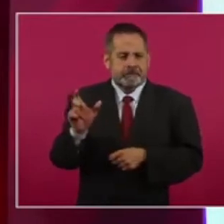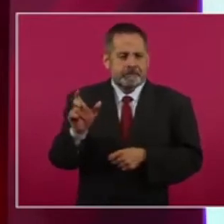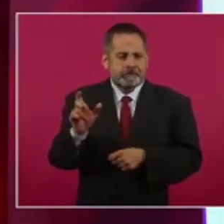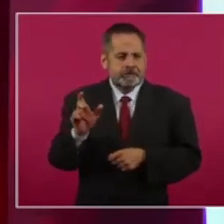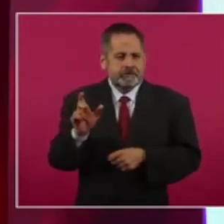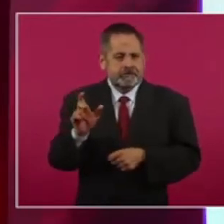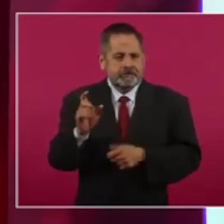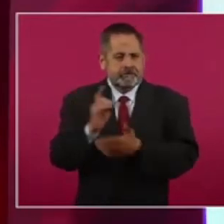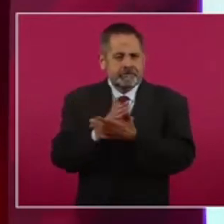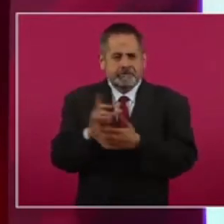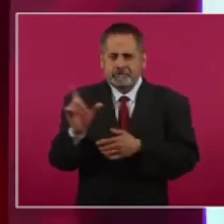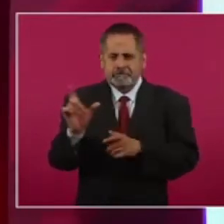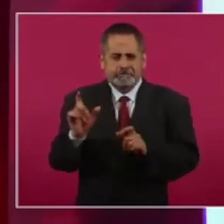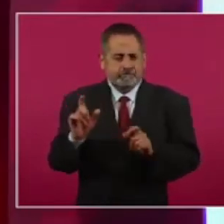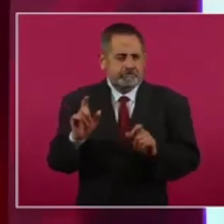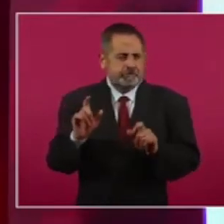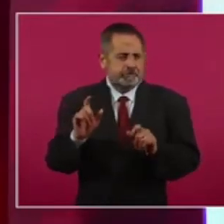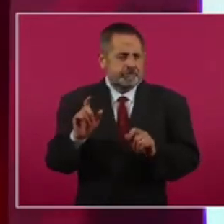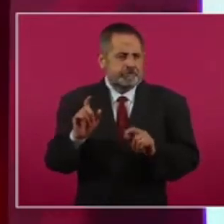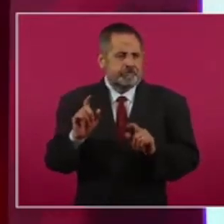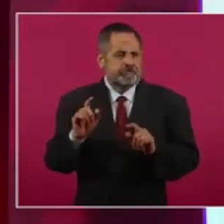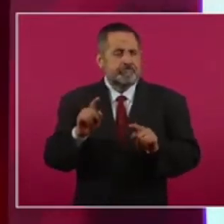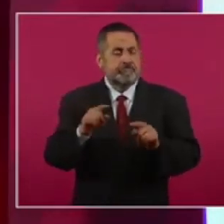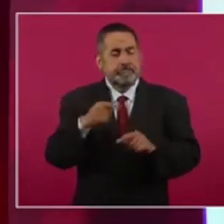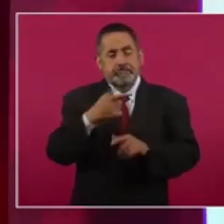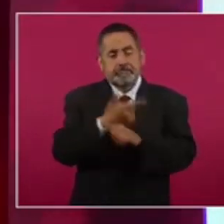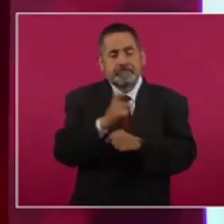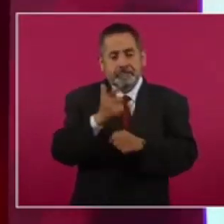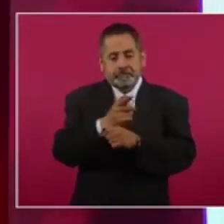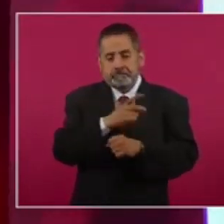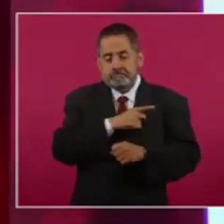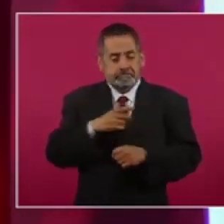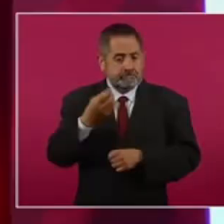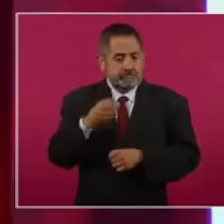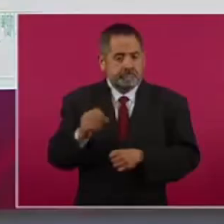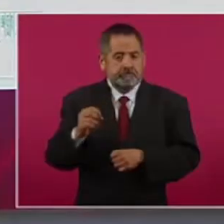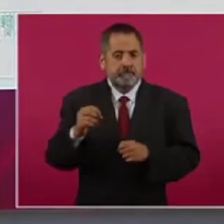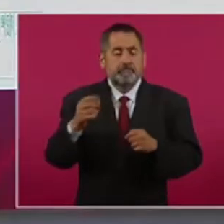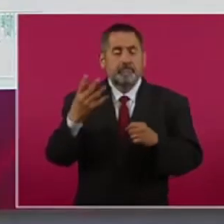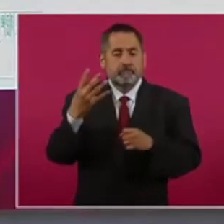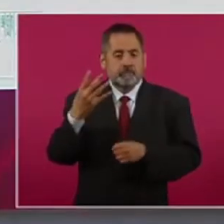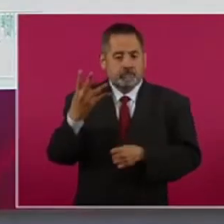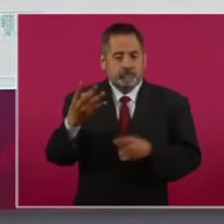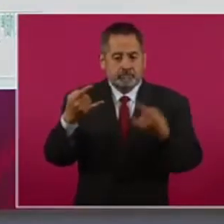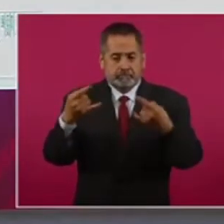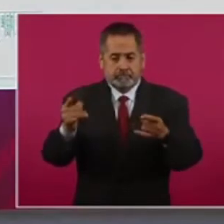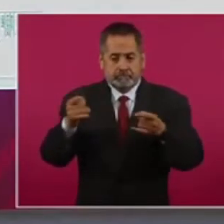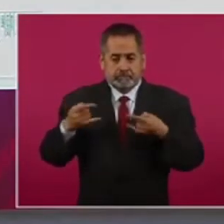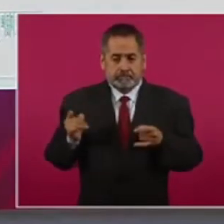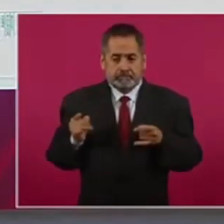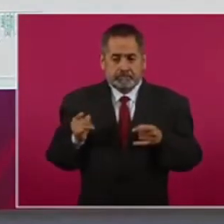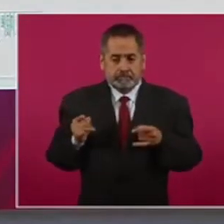se decidió que ya los taxis tenían que tener 4 puertas,